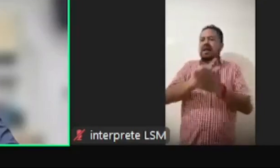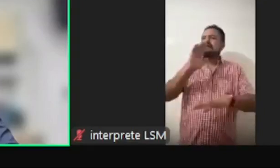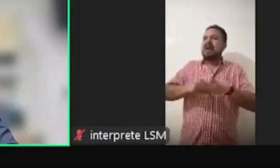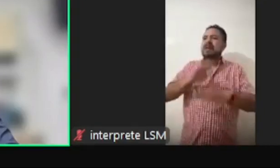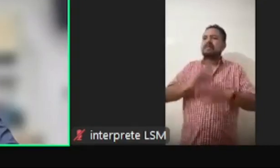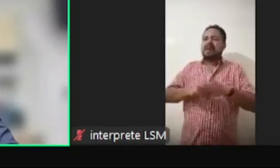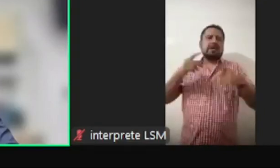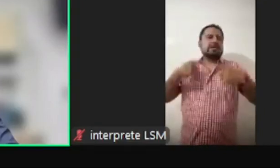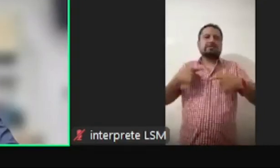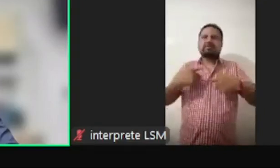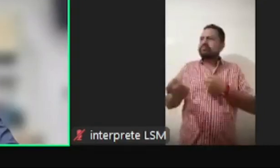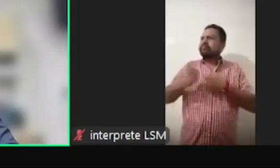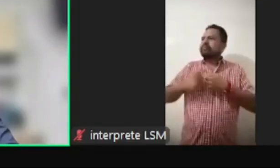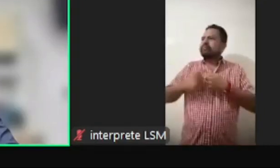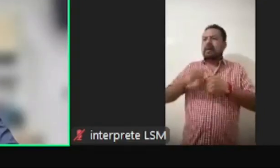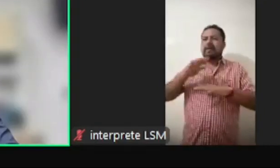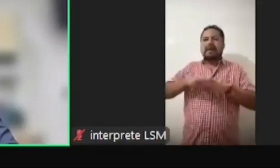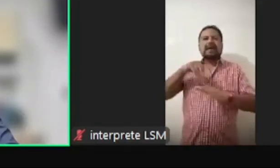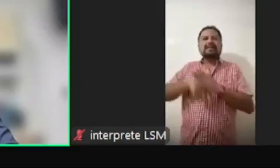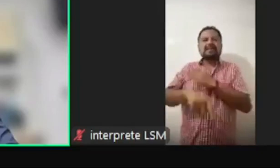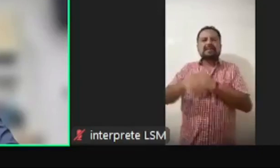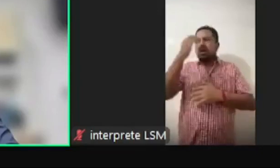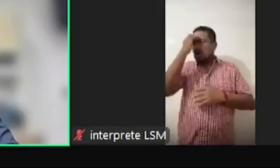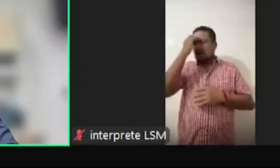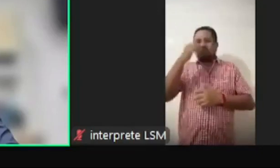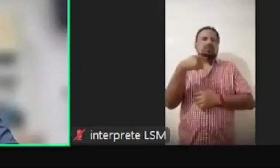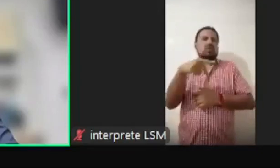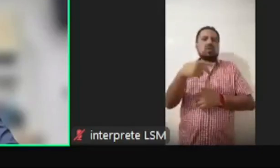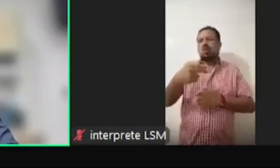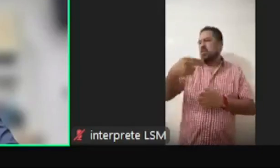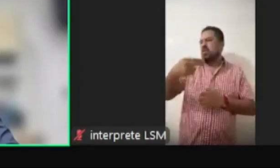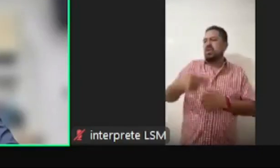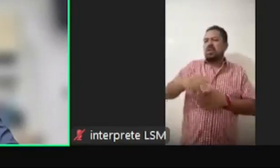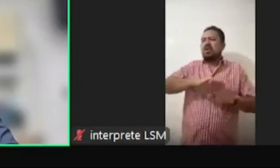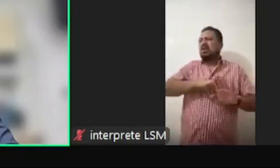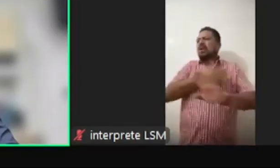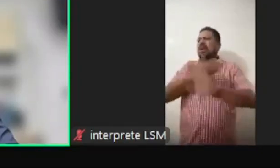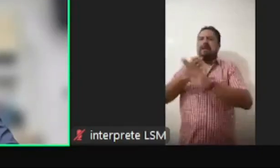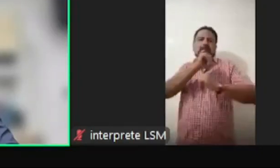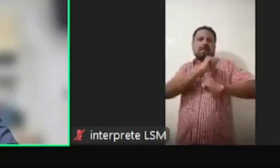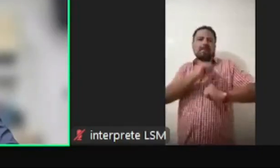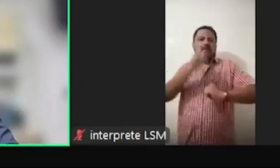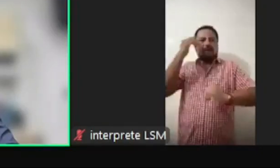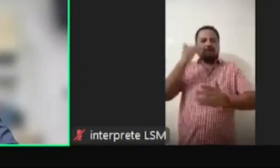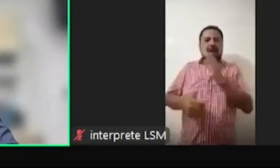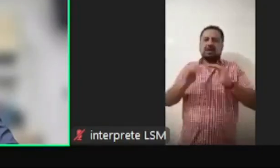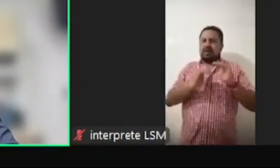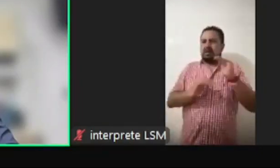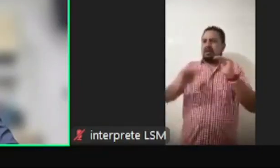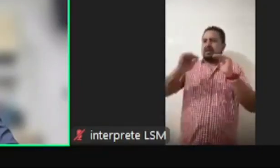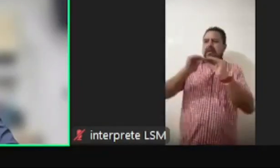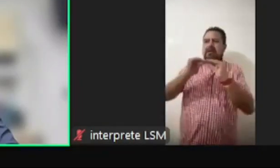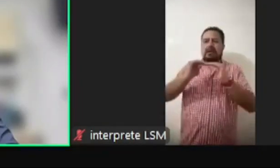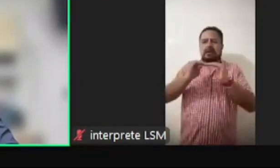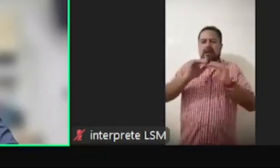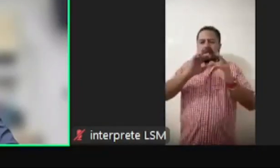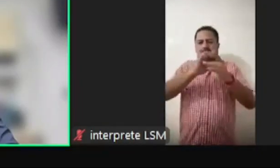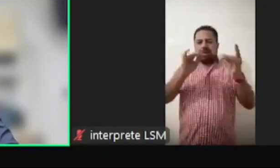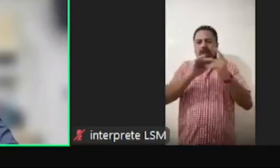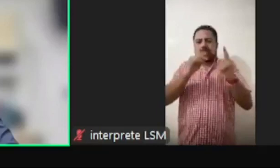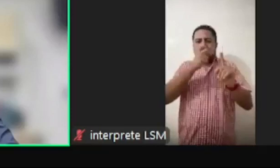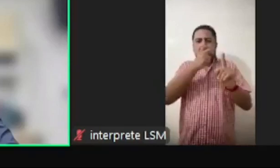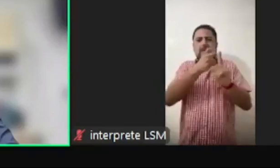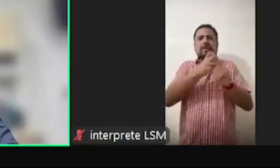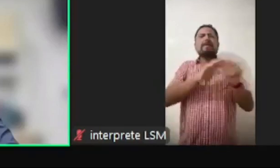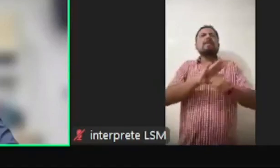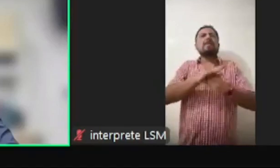al generarse un conocimiento continuo de su nombre, atacando el principio de equidad. Aduce que en este caso las pintas